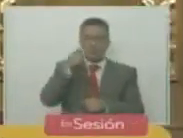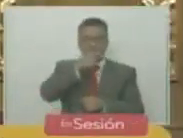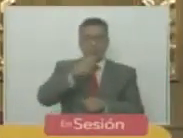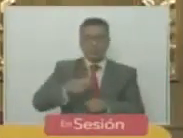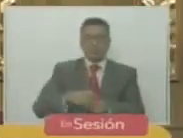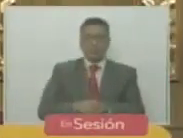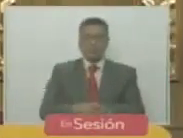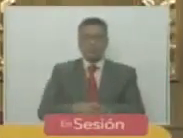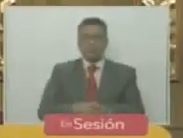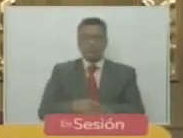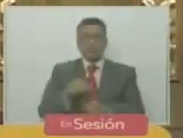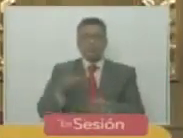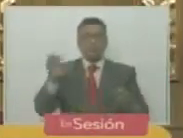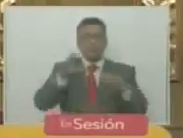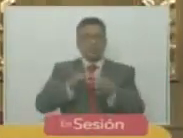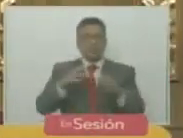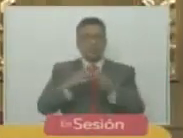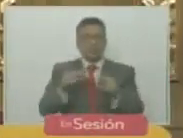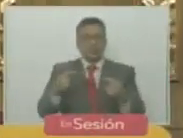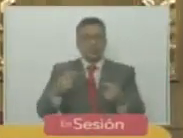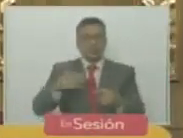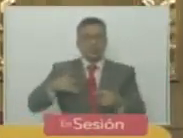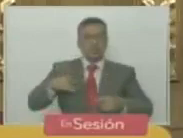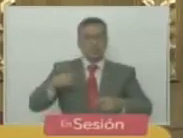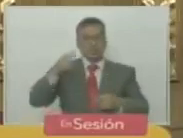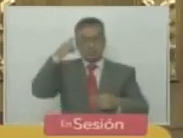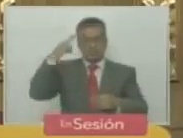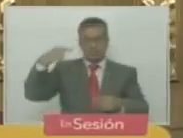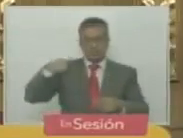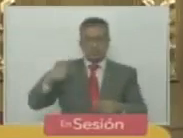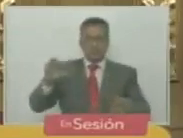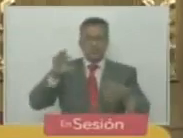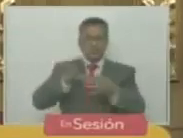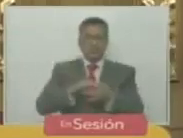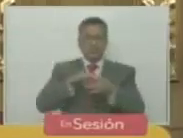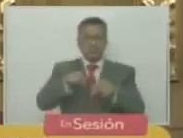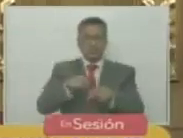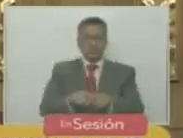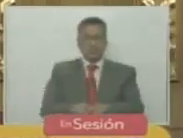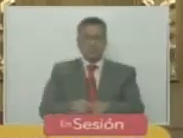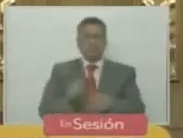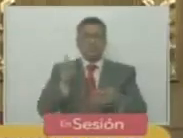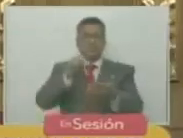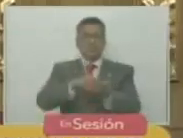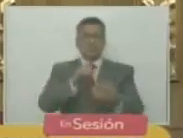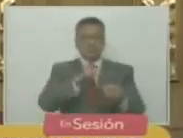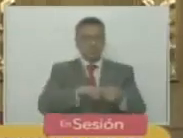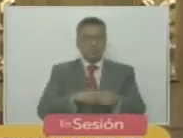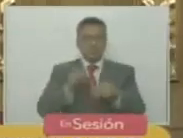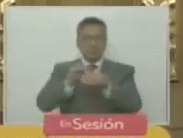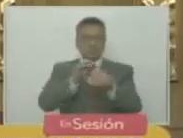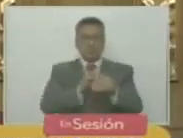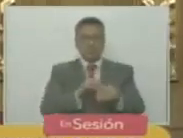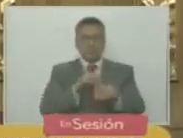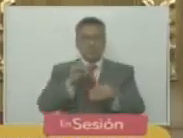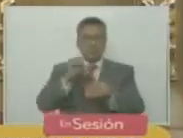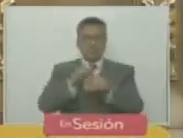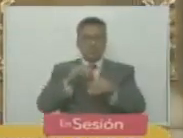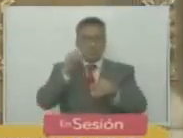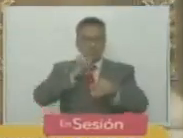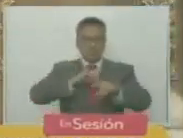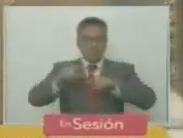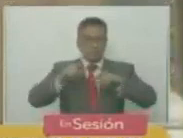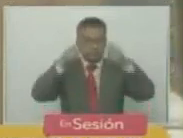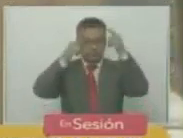pueblo del cual formamos parte y del cual me siento muy orgullosa de ser parte, nos fuimos y acudimos al llamado del comandante Chávez para